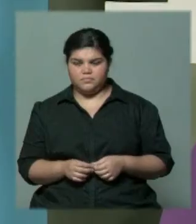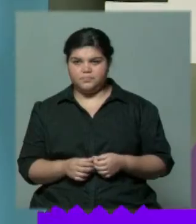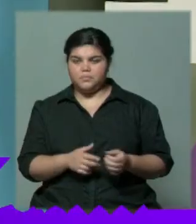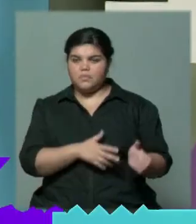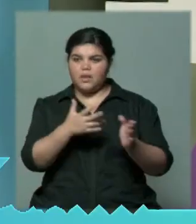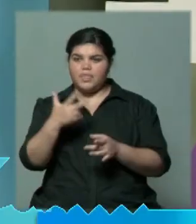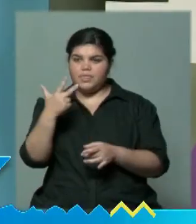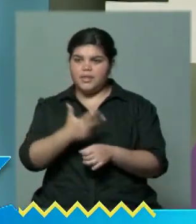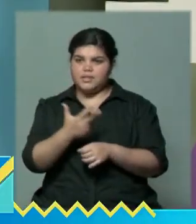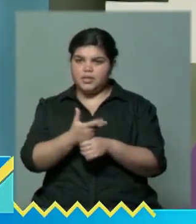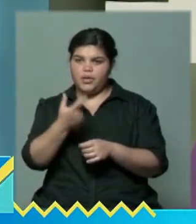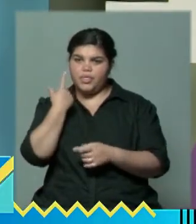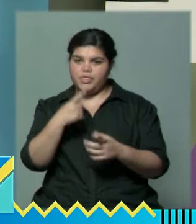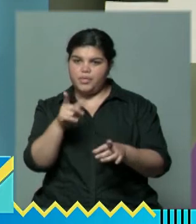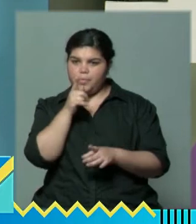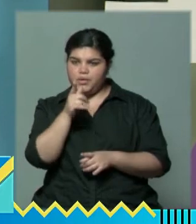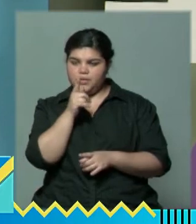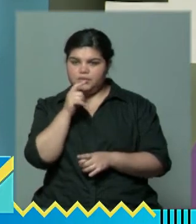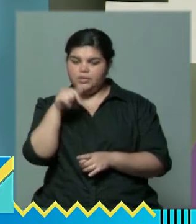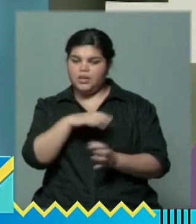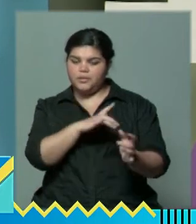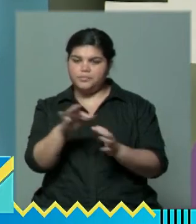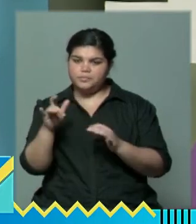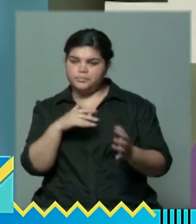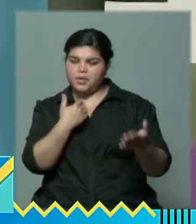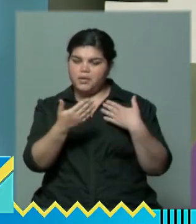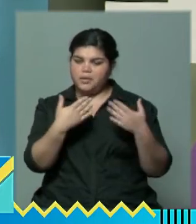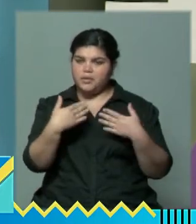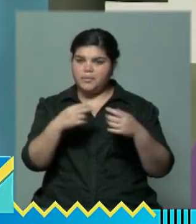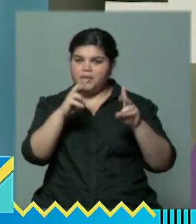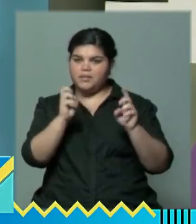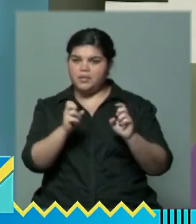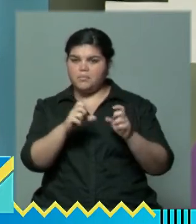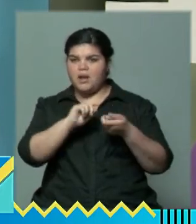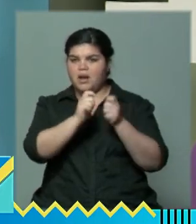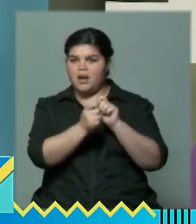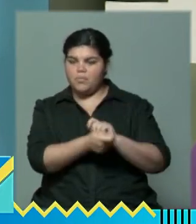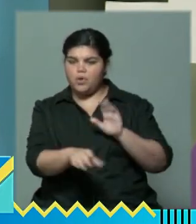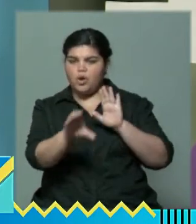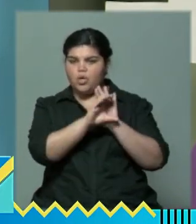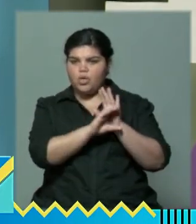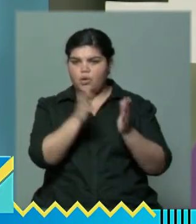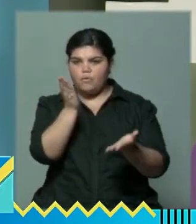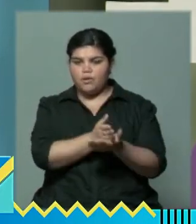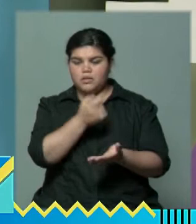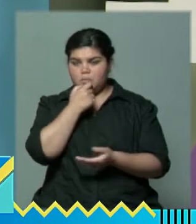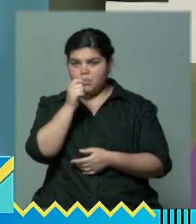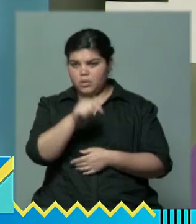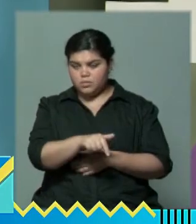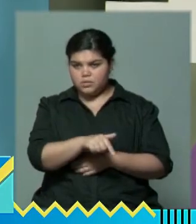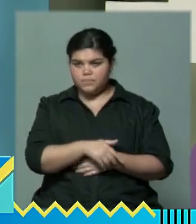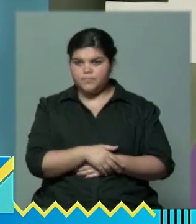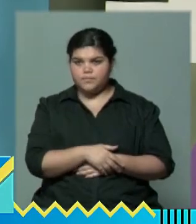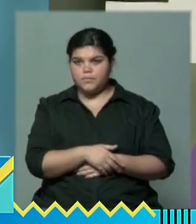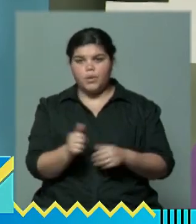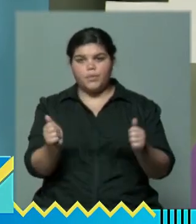Tercer bloque en Distintos Parecidos, estamos debatiendo, charlando también sobre la modificación del Código de Faltas aquí en la provincia de Mendoza. Junto